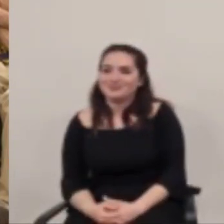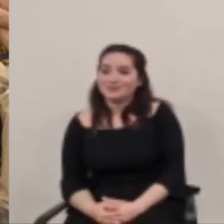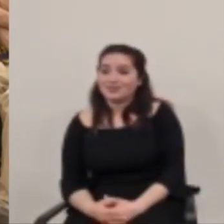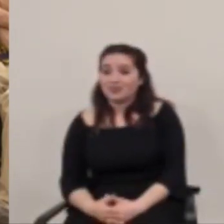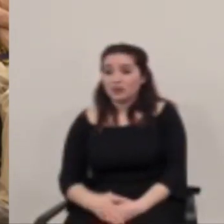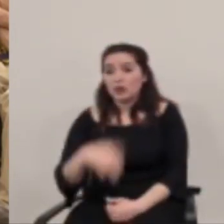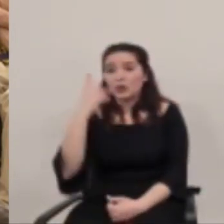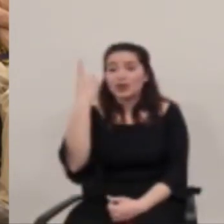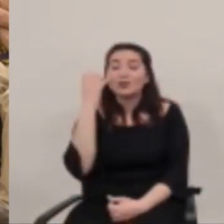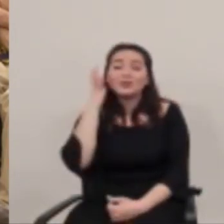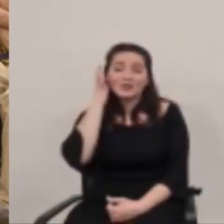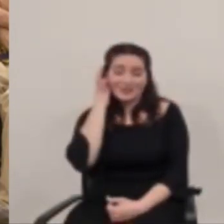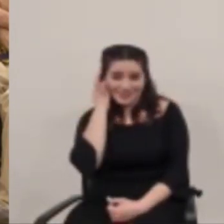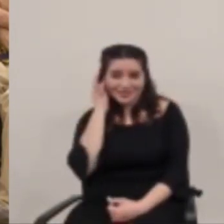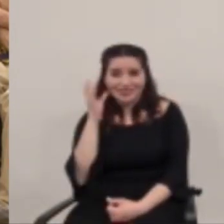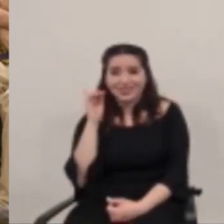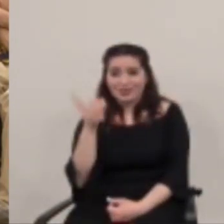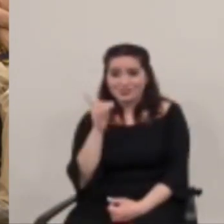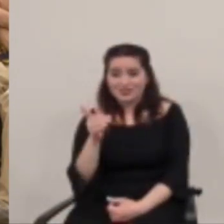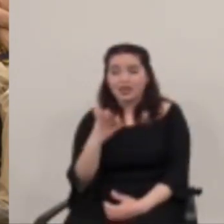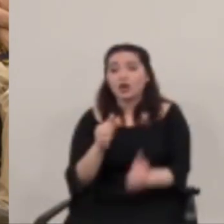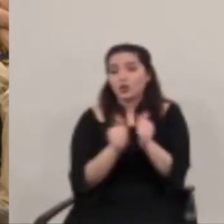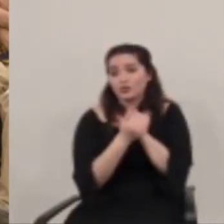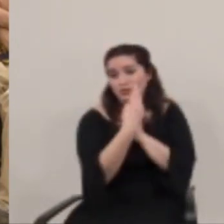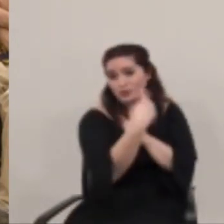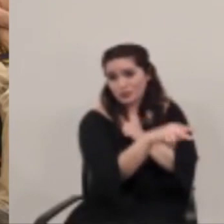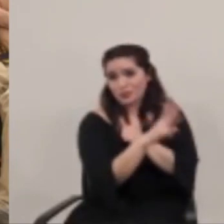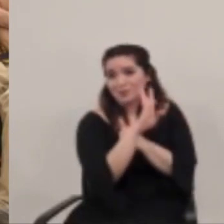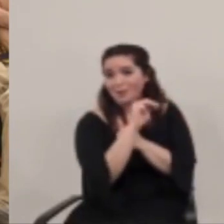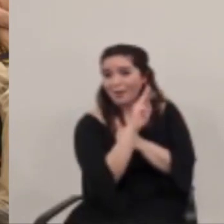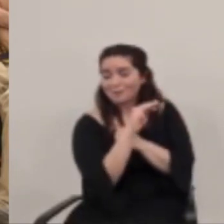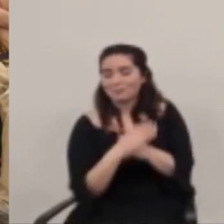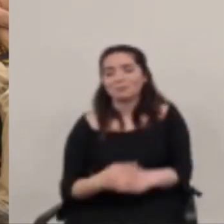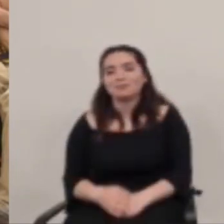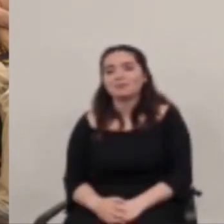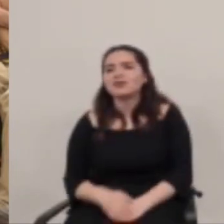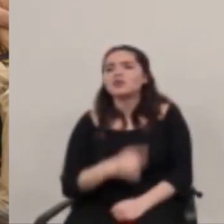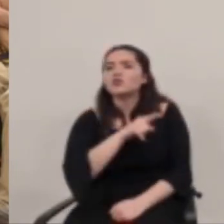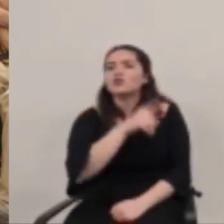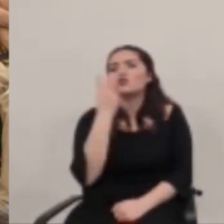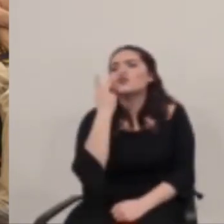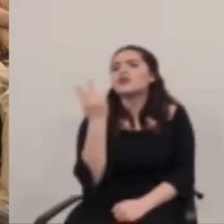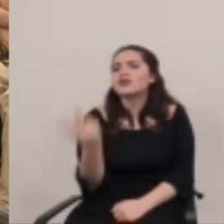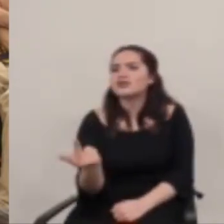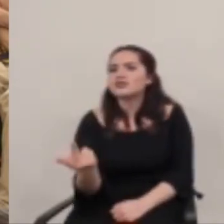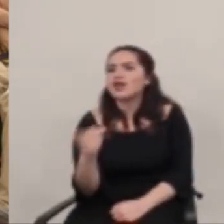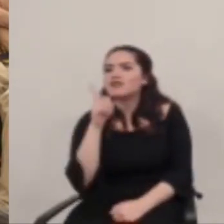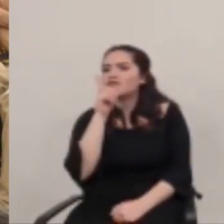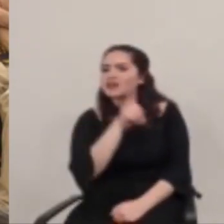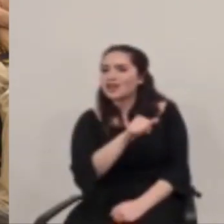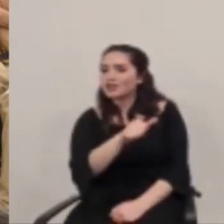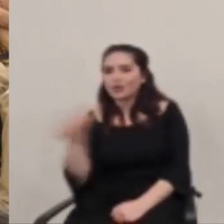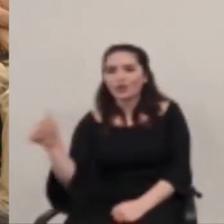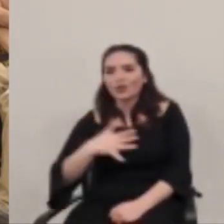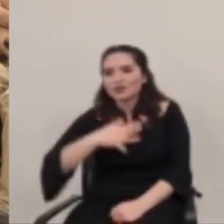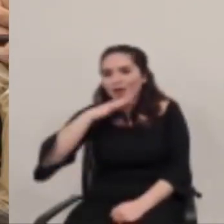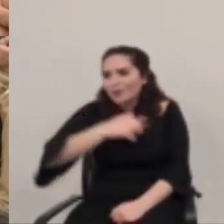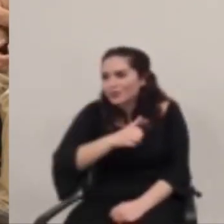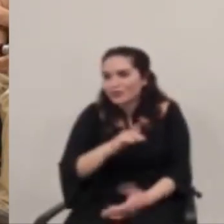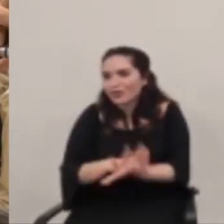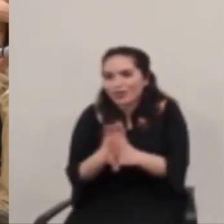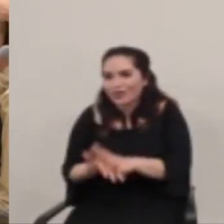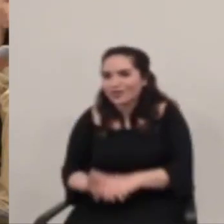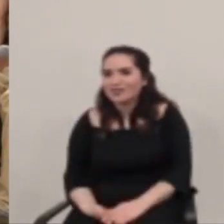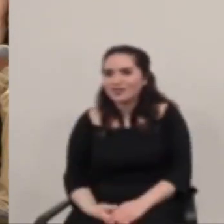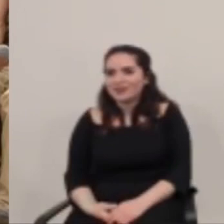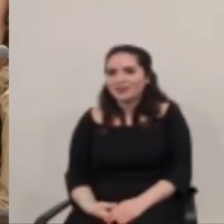en situación de discapacidad con su mamá me hizo nombrar algo que yo no había pensado y me decía, tú te fijas que al final todo lo ocupamos todo, que en un parque, ¿por